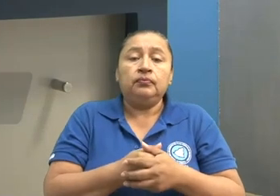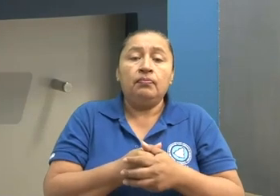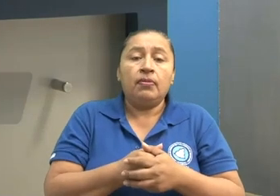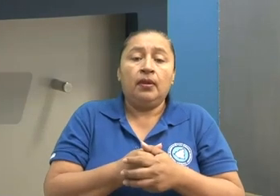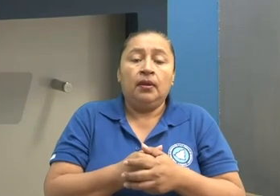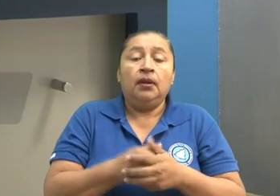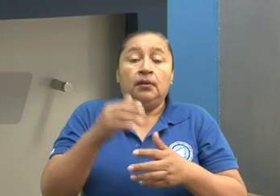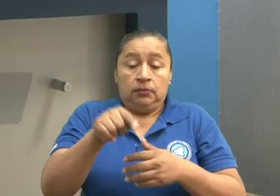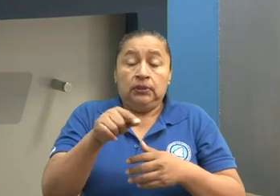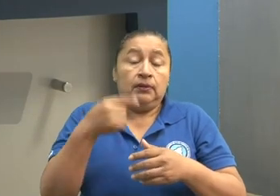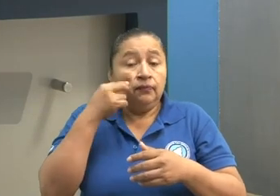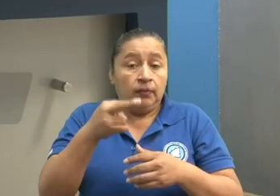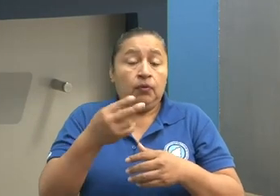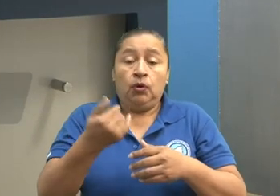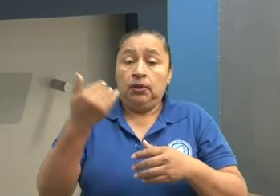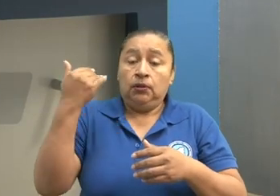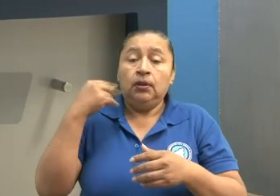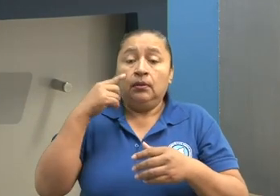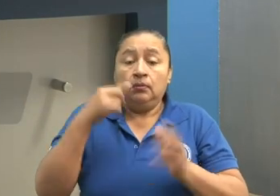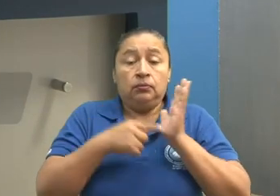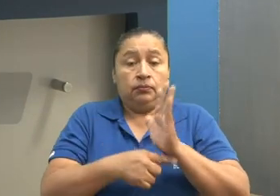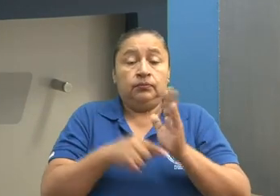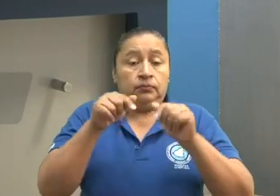la historia demostró en aquel momento